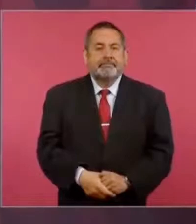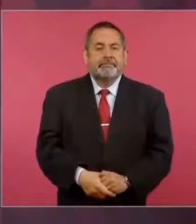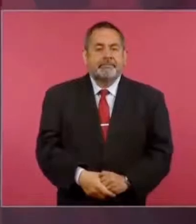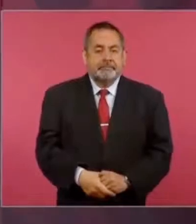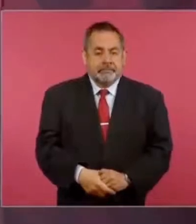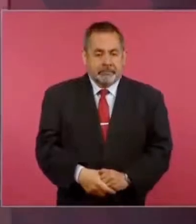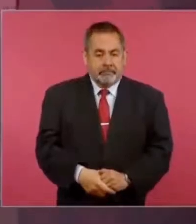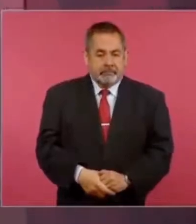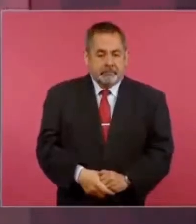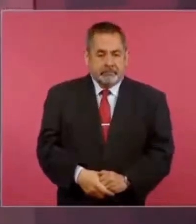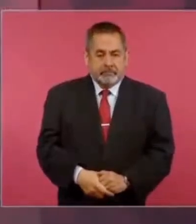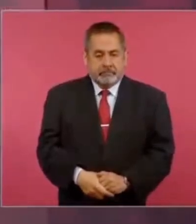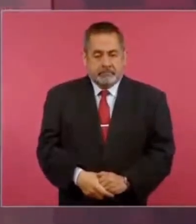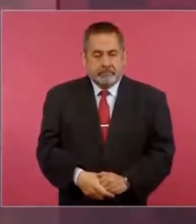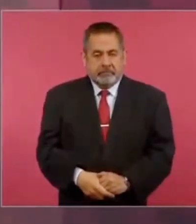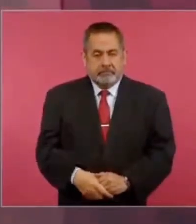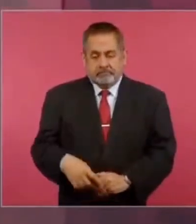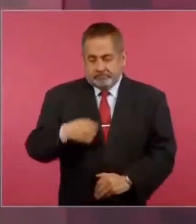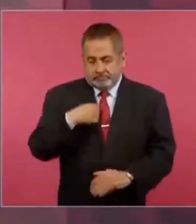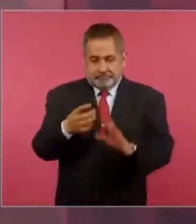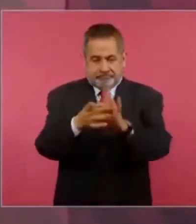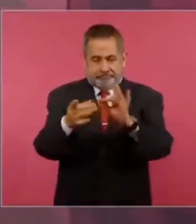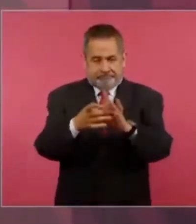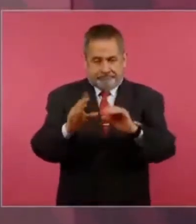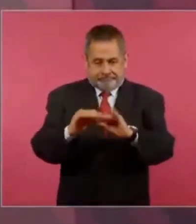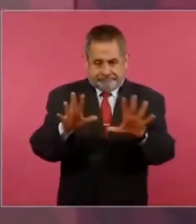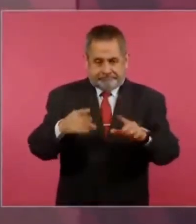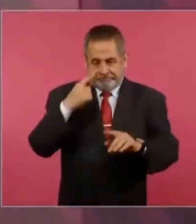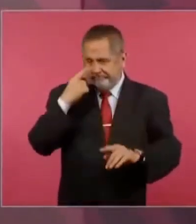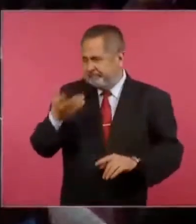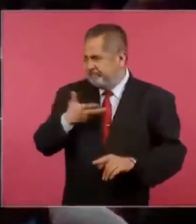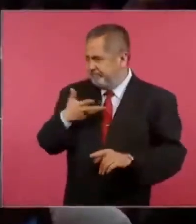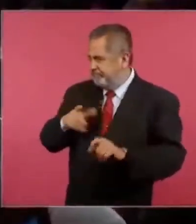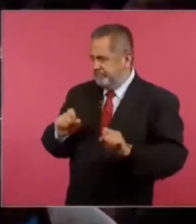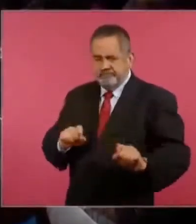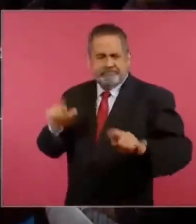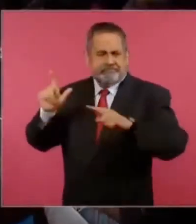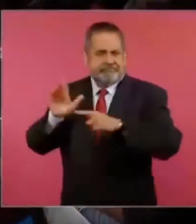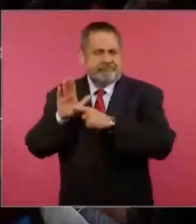Le voy a explicar, a ver si tienes por ahí,